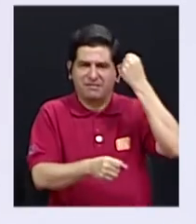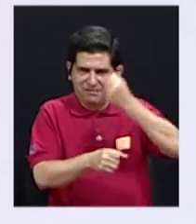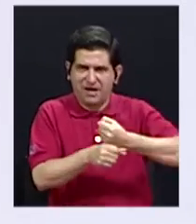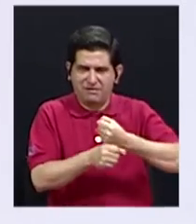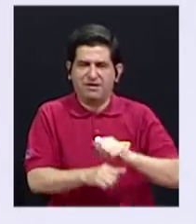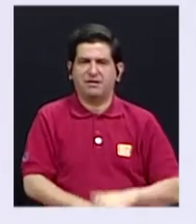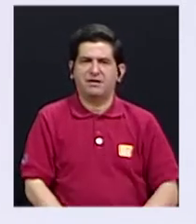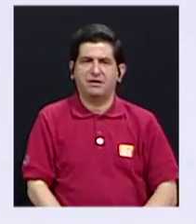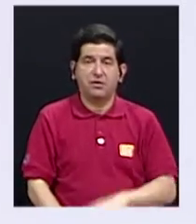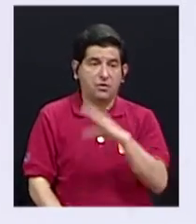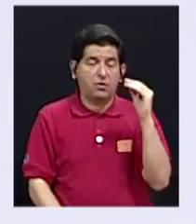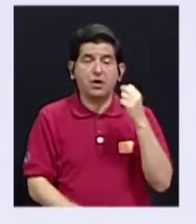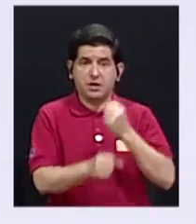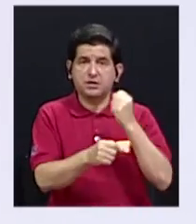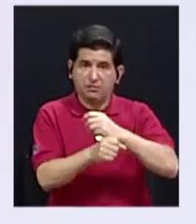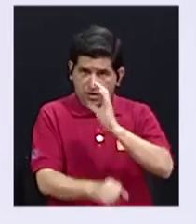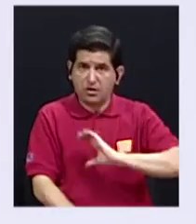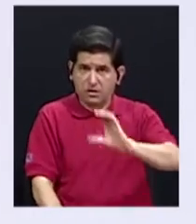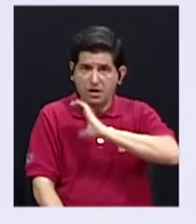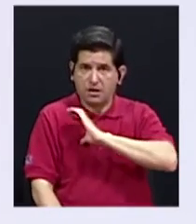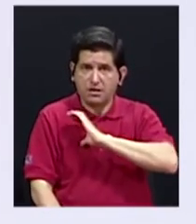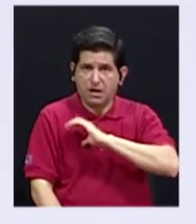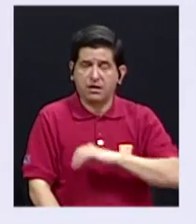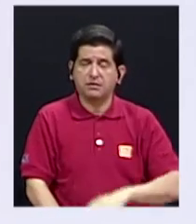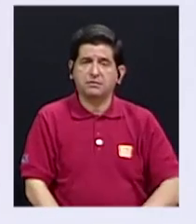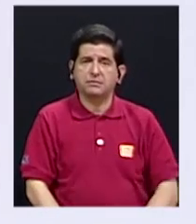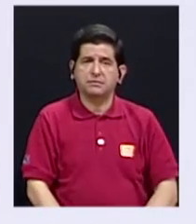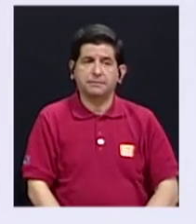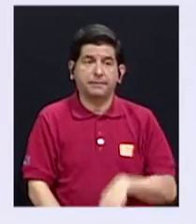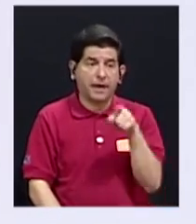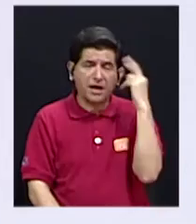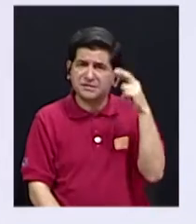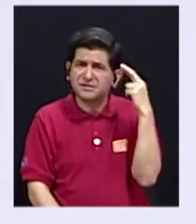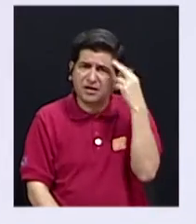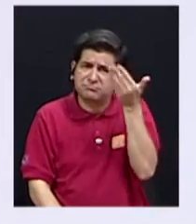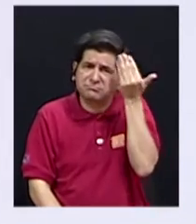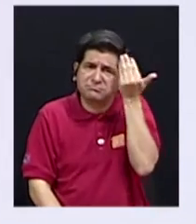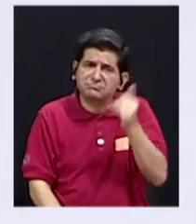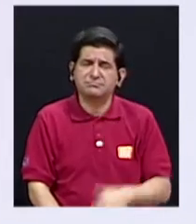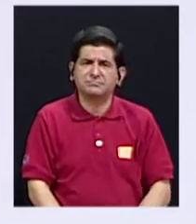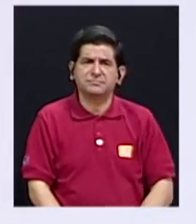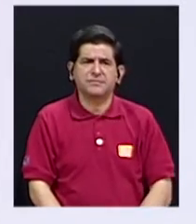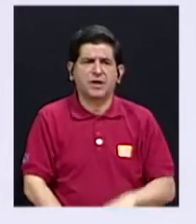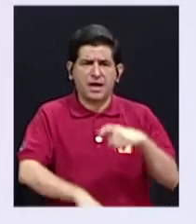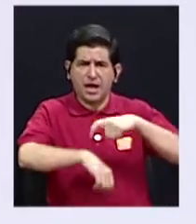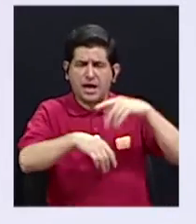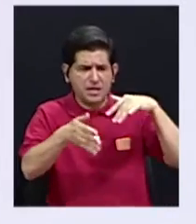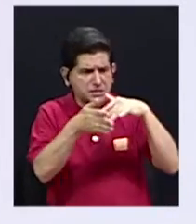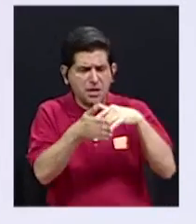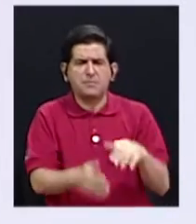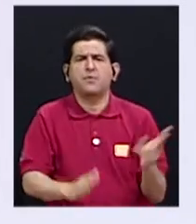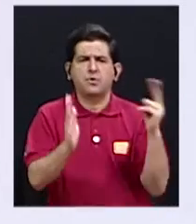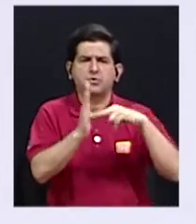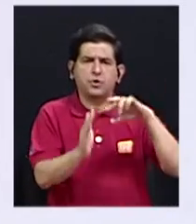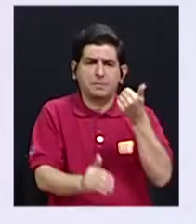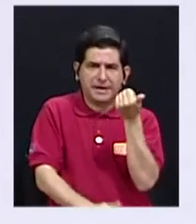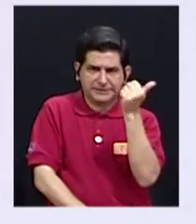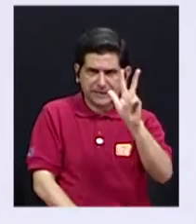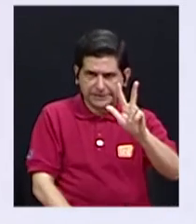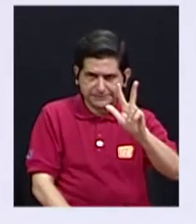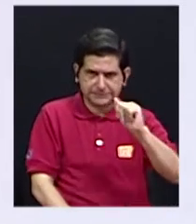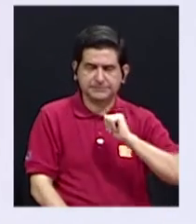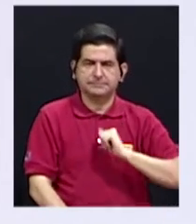un empleo y un empleo de calidad y esto porque en el periodo estudiado que fue en el 2013